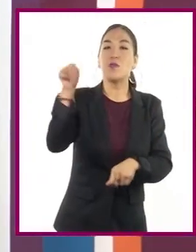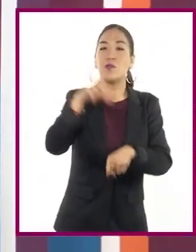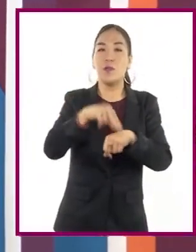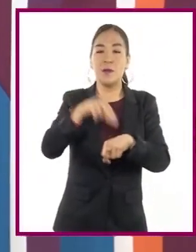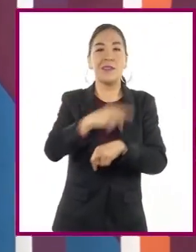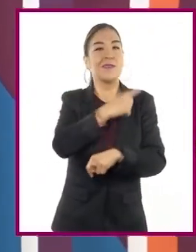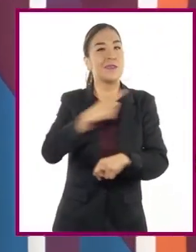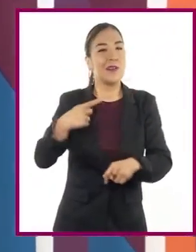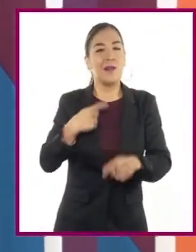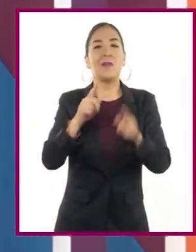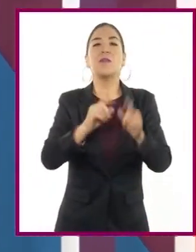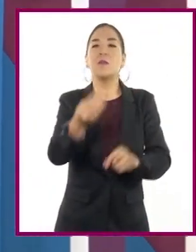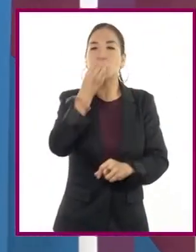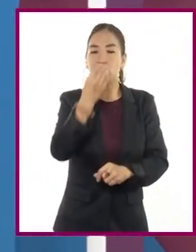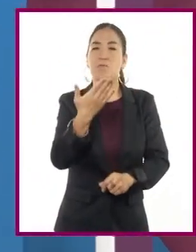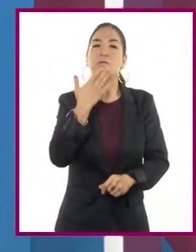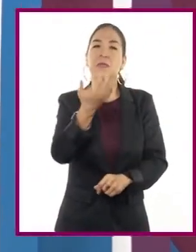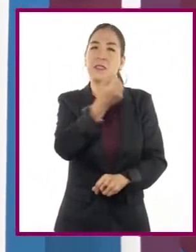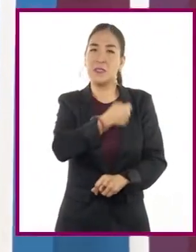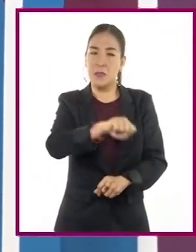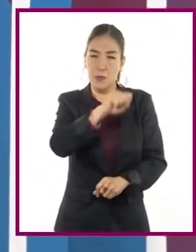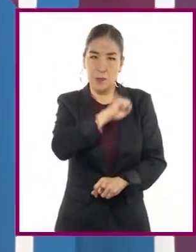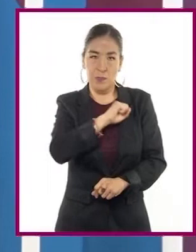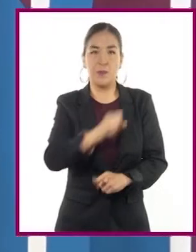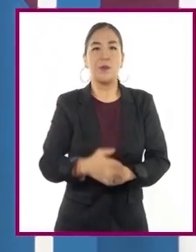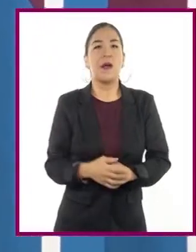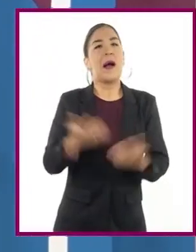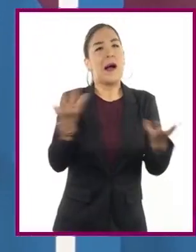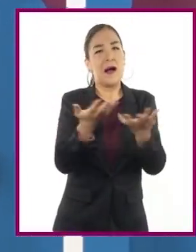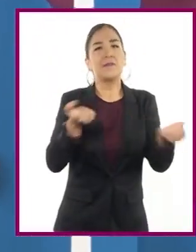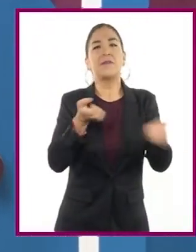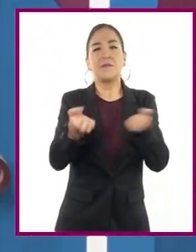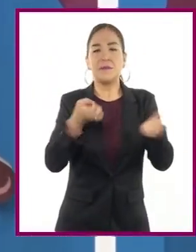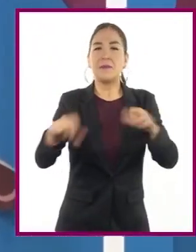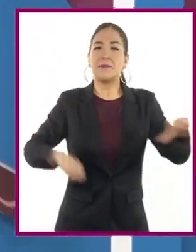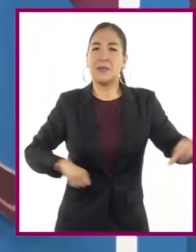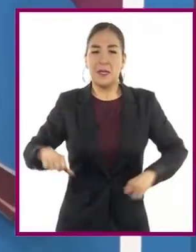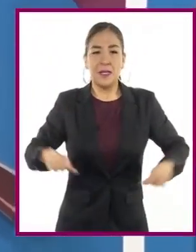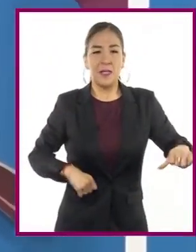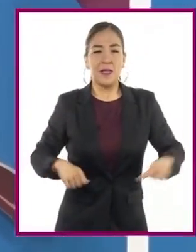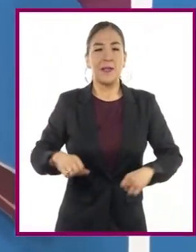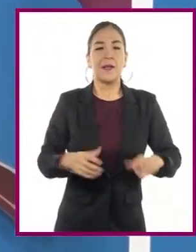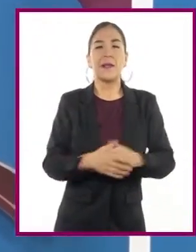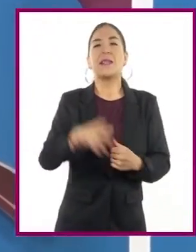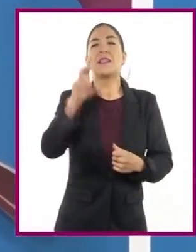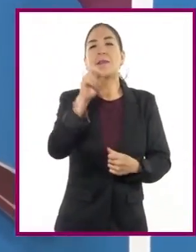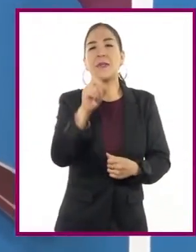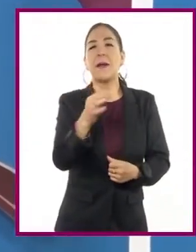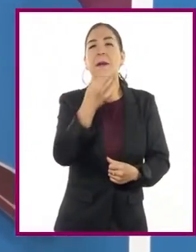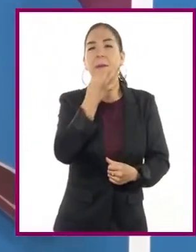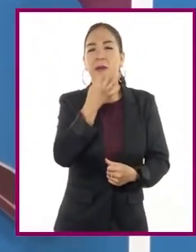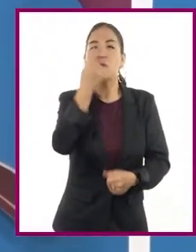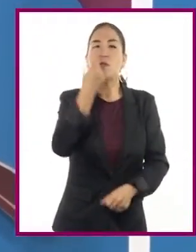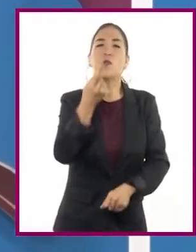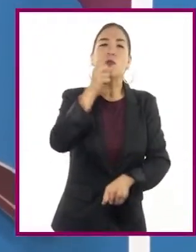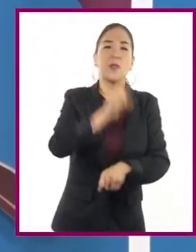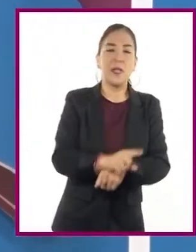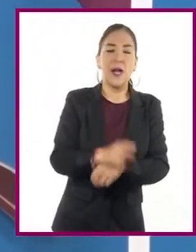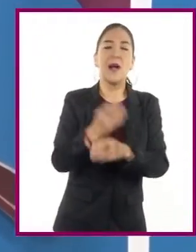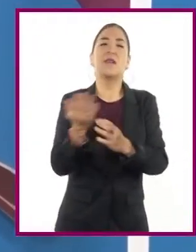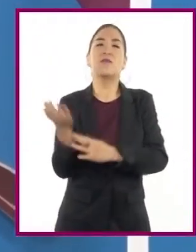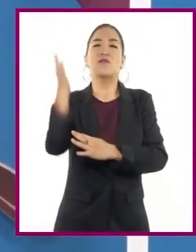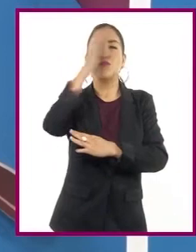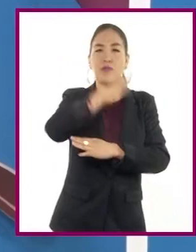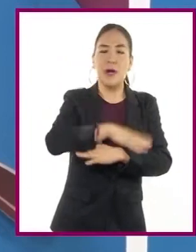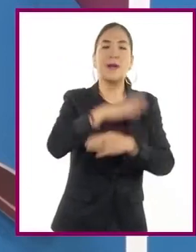sanitaria, que coman saludablemente, realicen alguna actividad física por lo menos 30 minutos al día para mantener